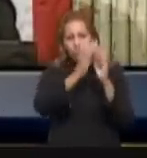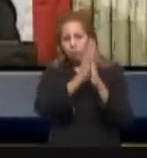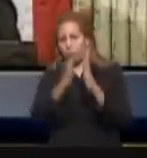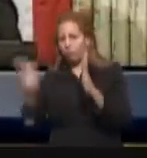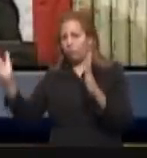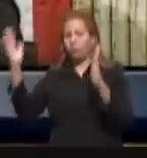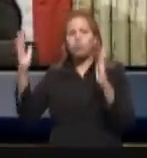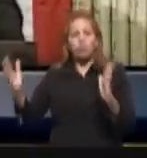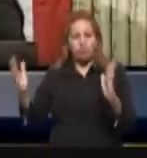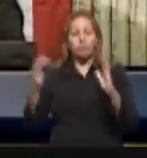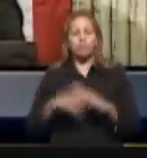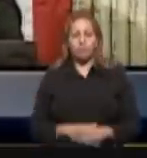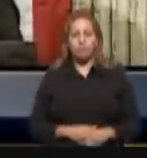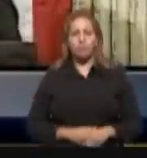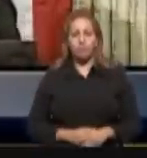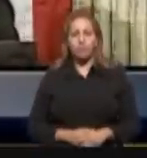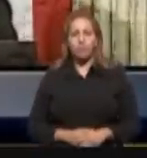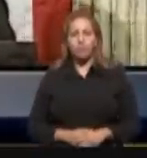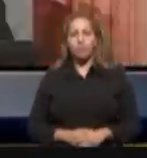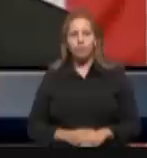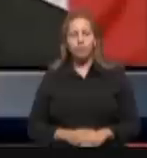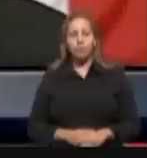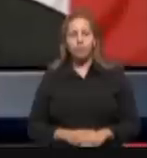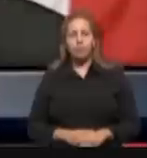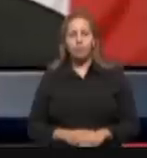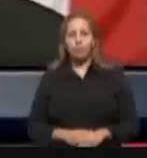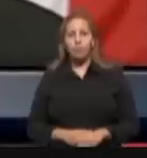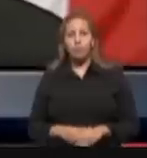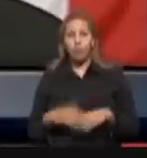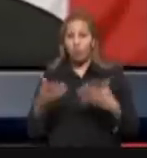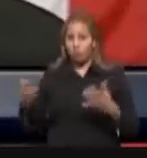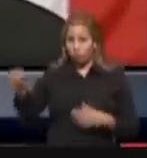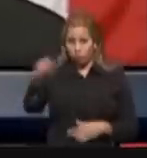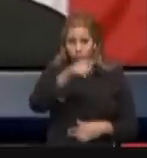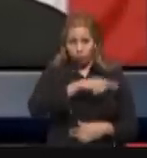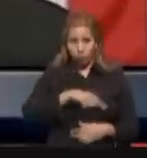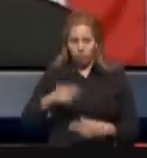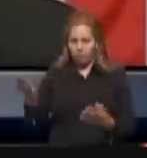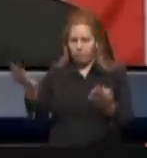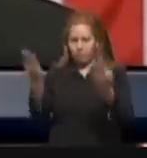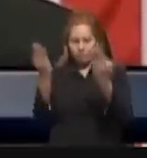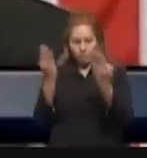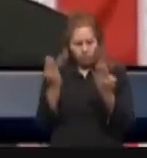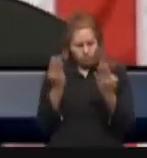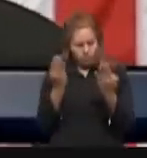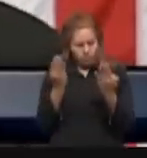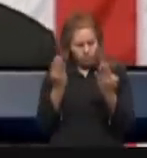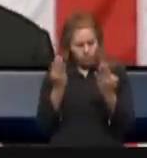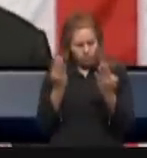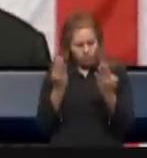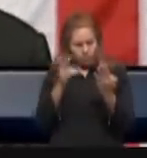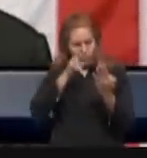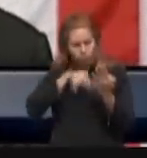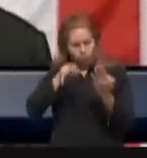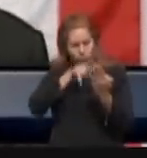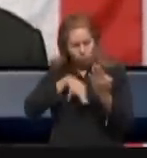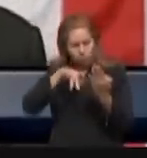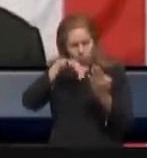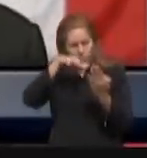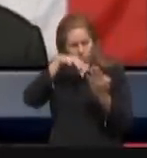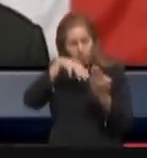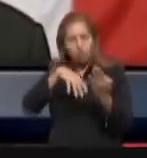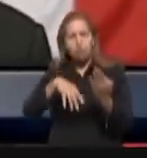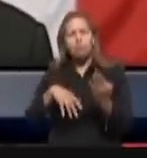próximo año fiscal. Cuando lo hagan, les pido que lo hagan con sensibilidad y